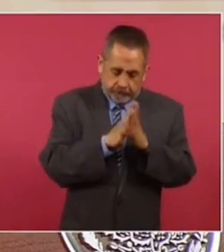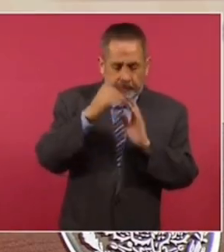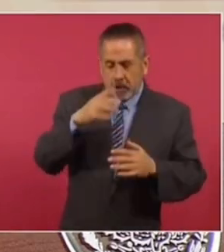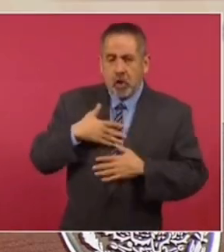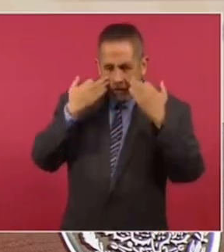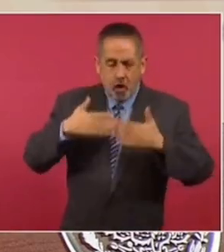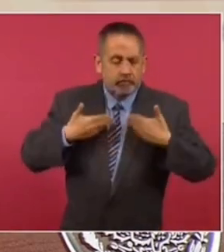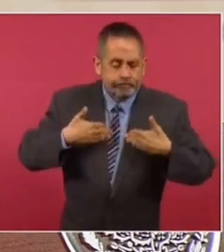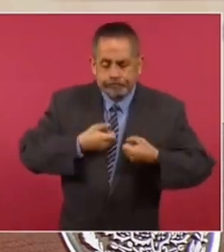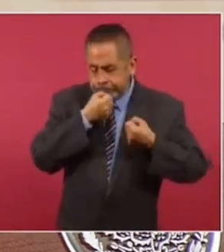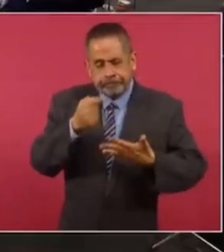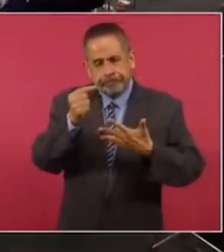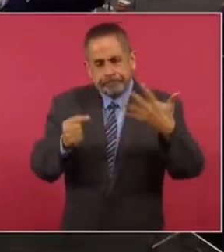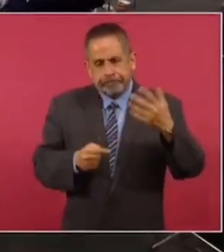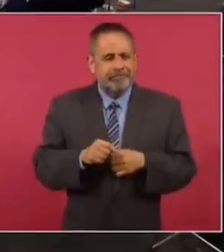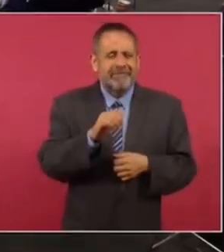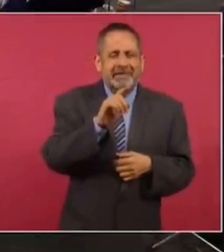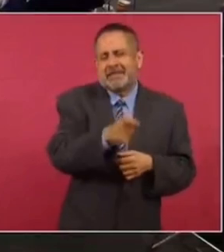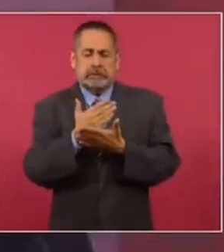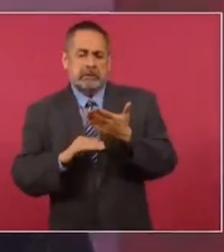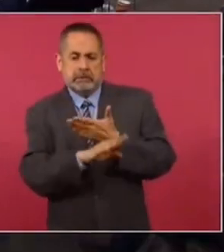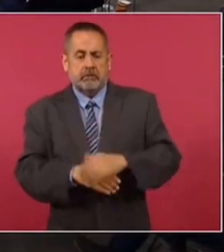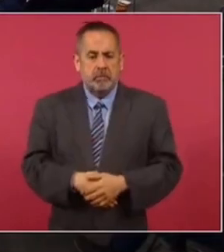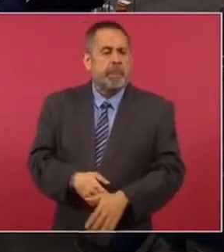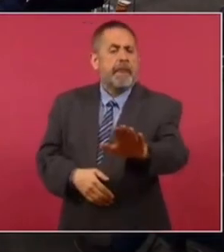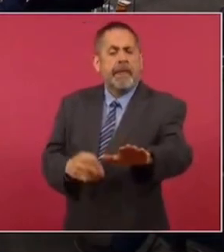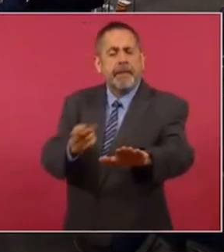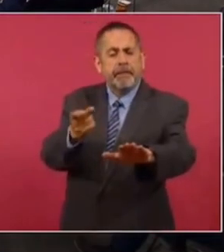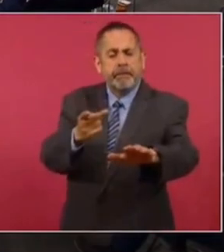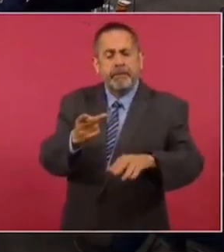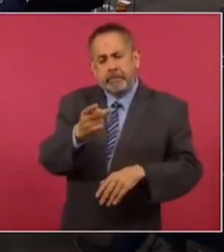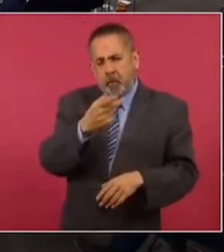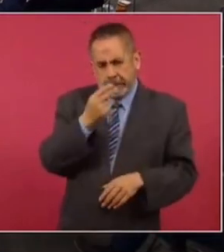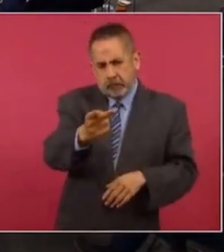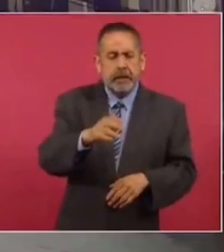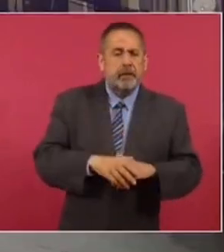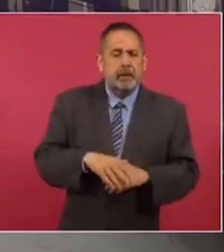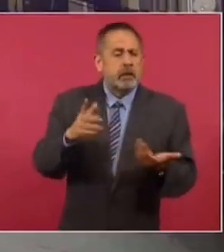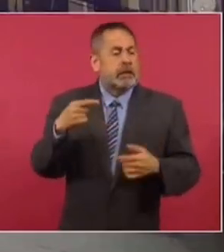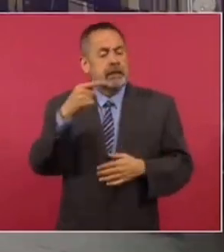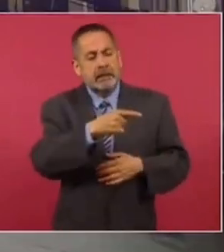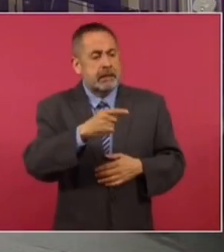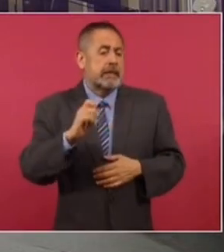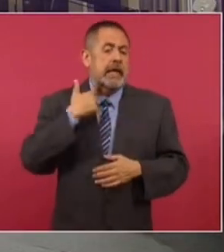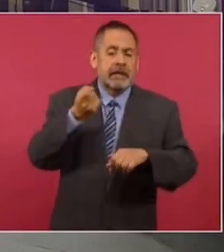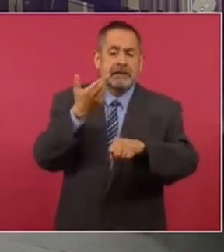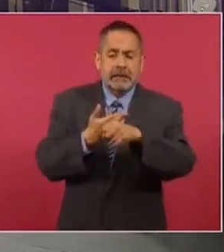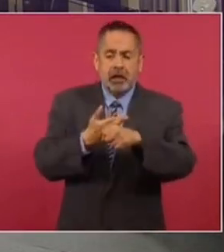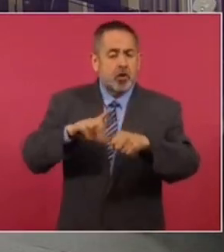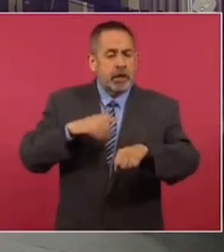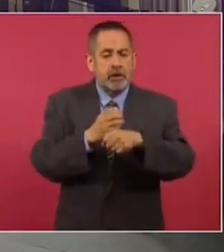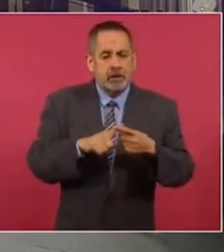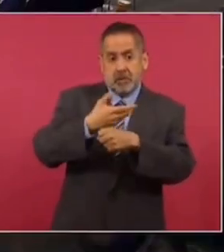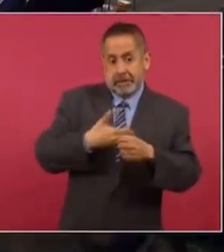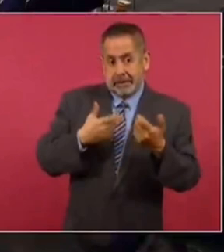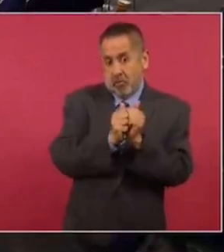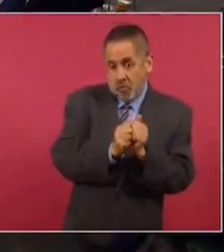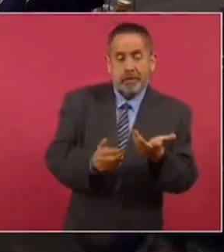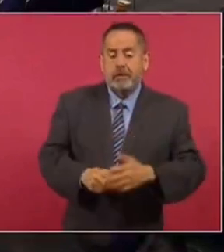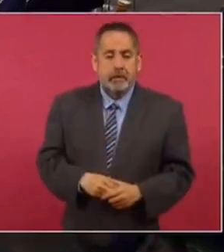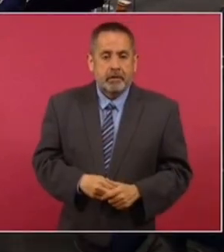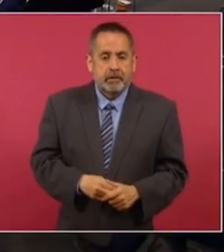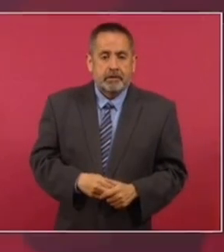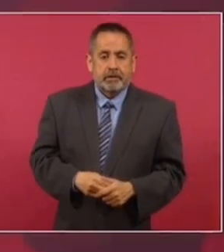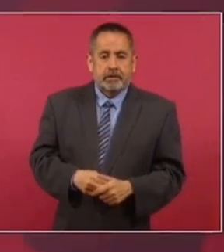testigo, protegido o el equivalente. ¿Qué responsabilidad tiene o debe de tener el exsecretario de Gobernación con Vicente Fox, Santiago Krill? Hay muchas